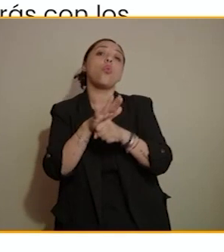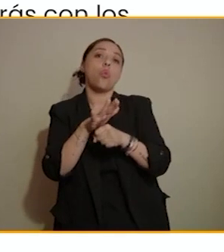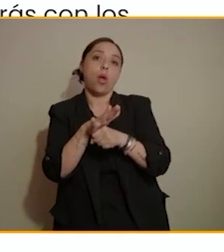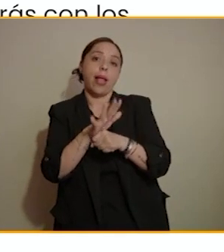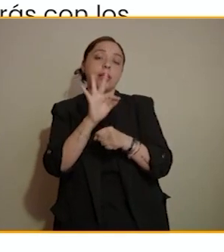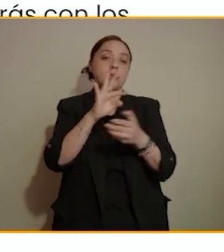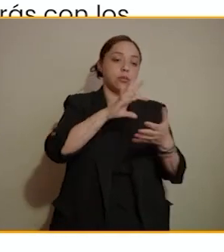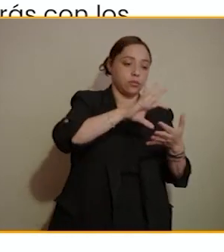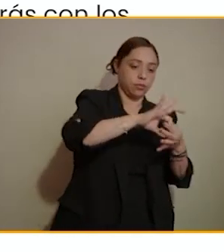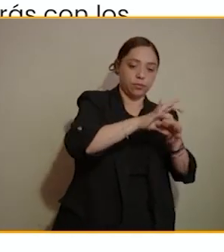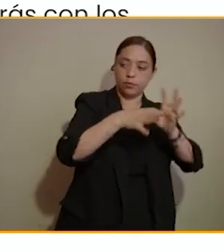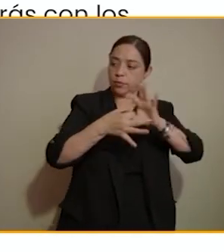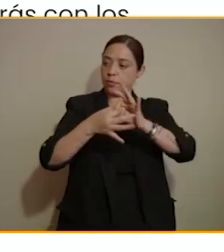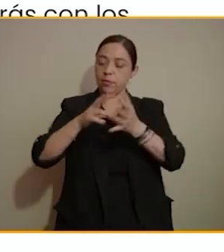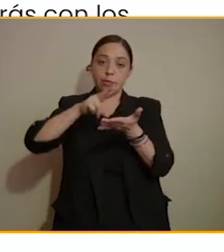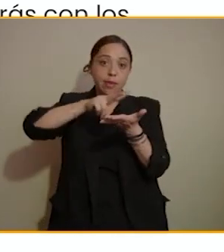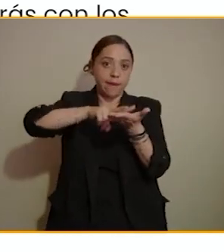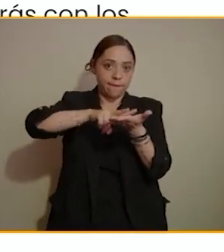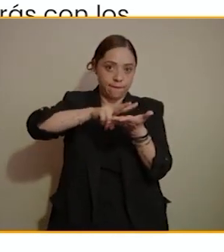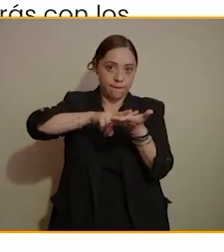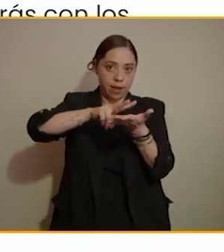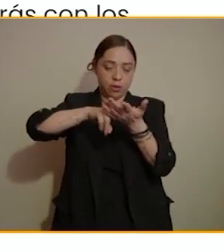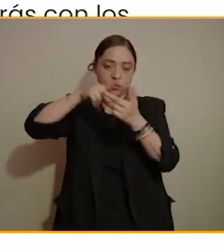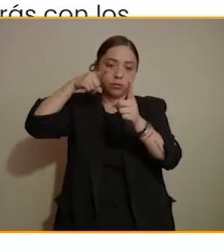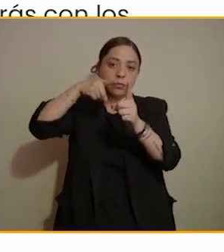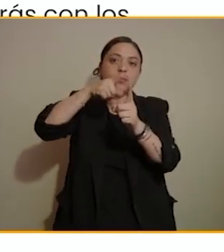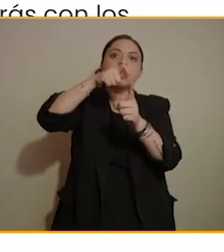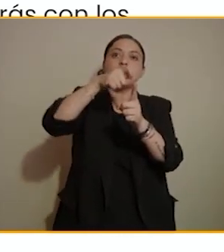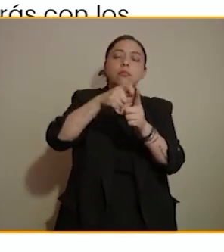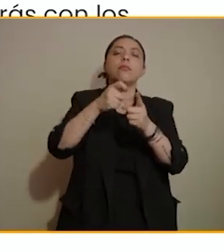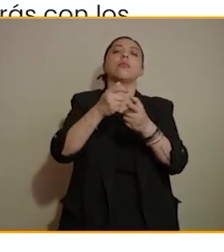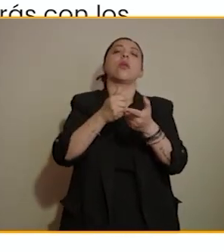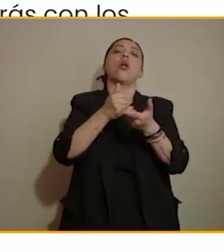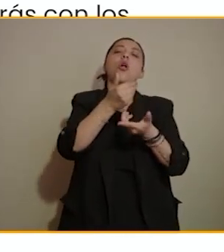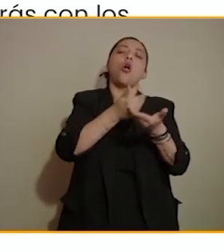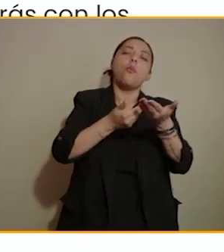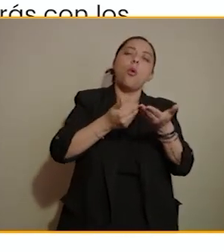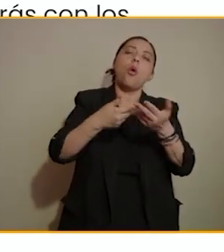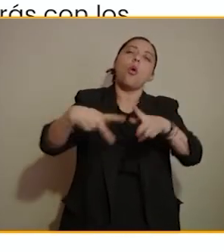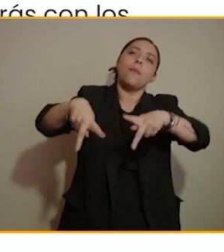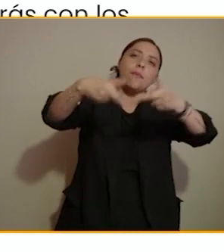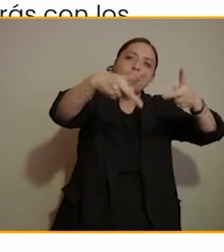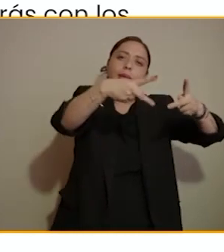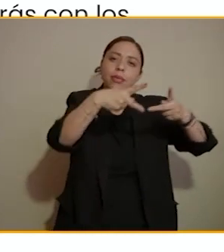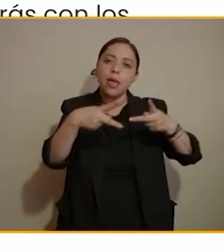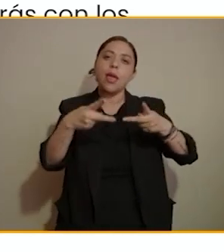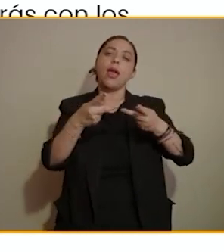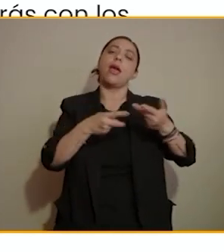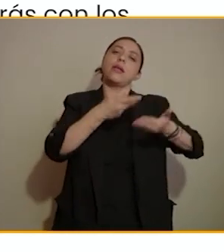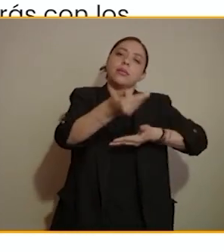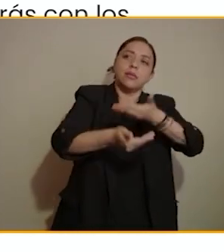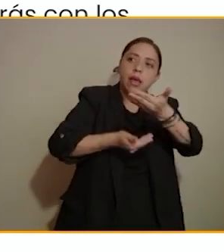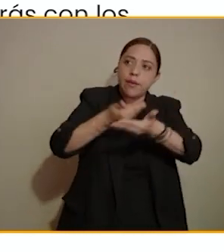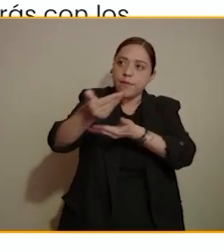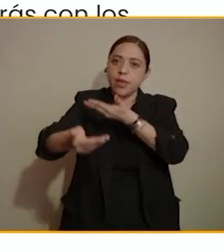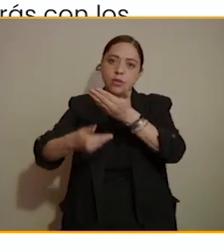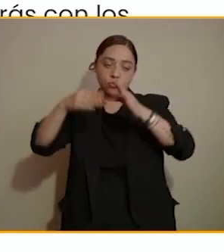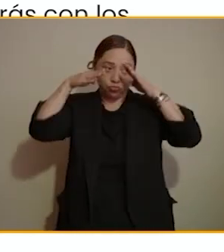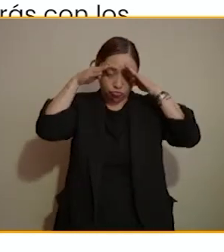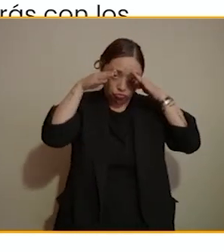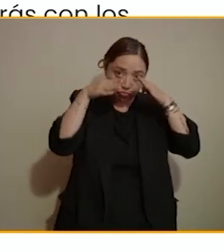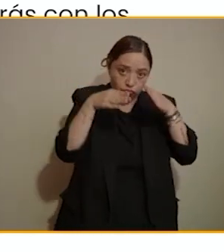están dirigidas por el comprador están mucho más enfocados a comercios y servicios, justo porque estamos hablando de que hay